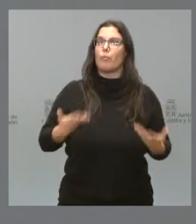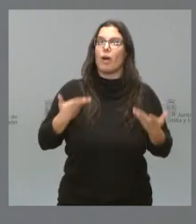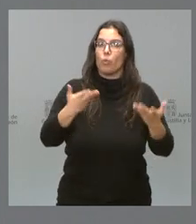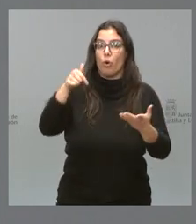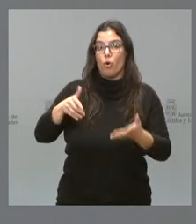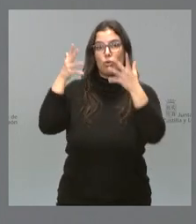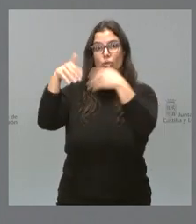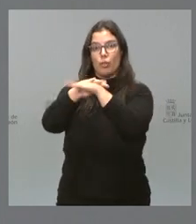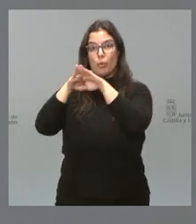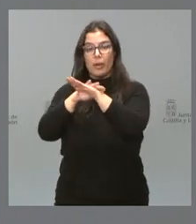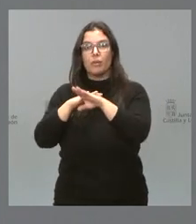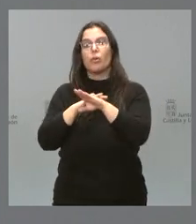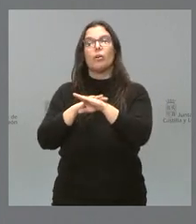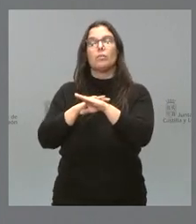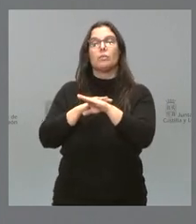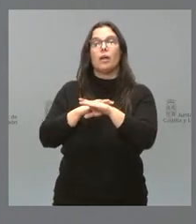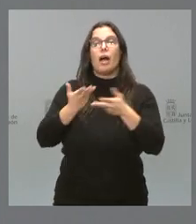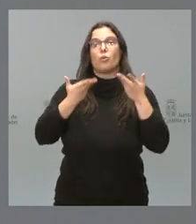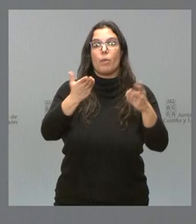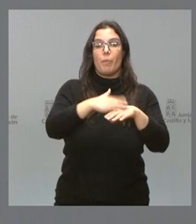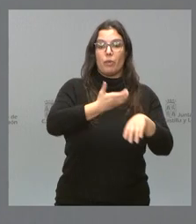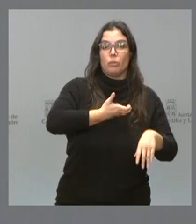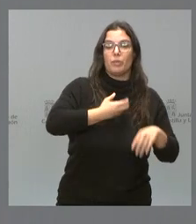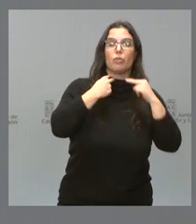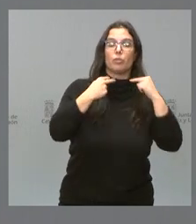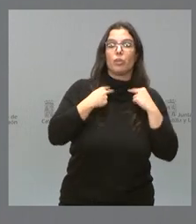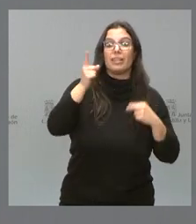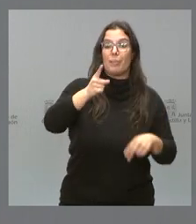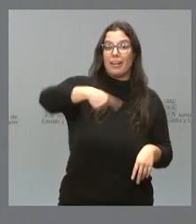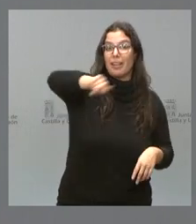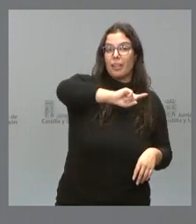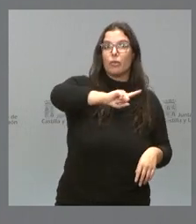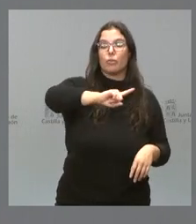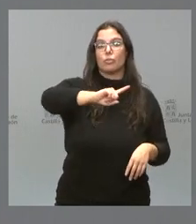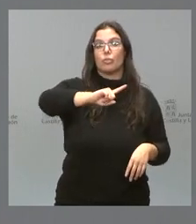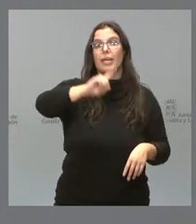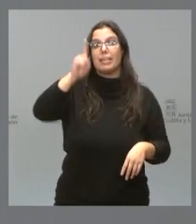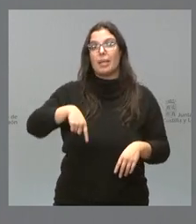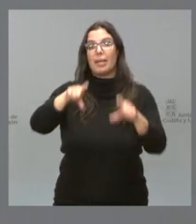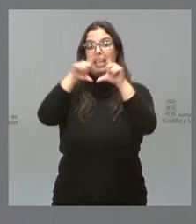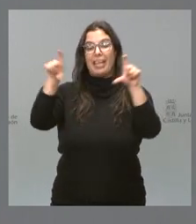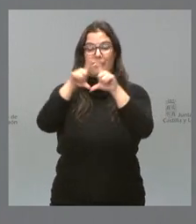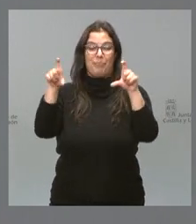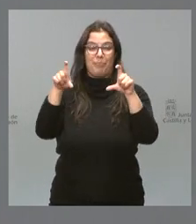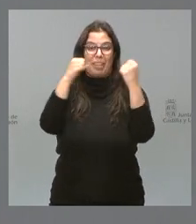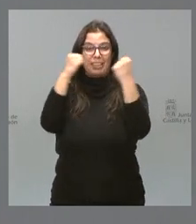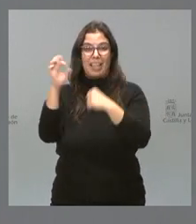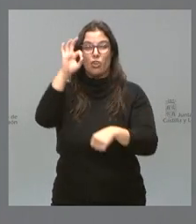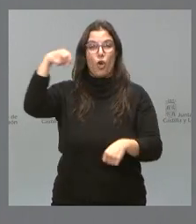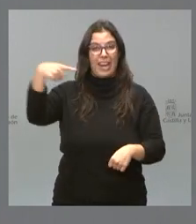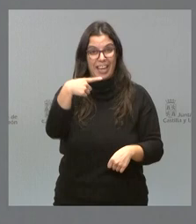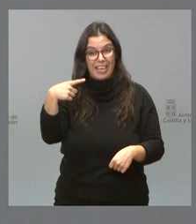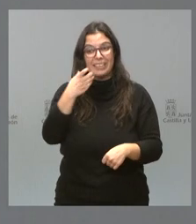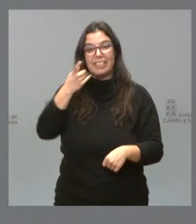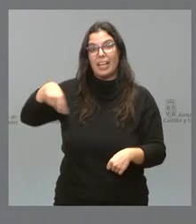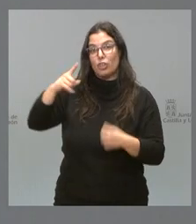el consejo de gobierno las corporaciones locales y también ayudar a las entidades locales que perdón a las entidades sin ánimo de lucro a las ongs que